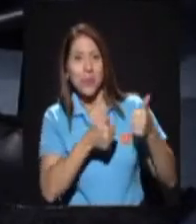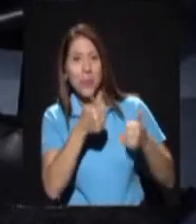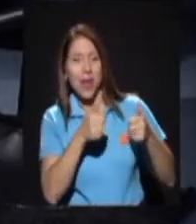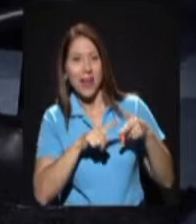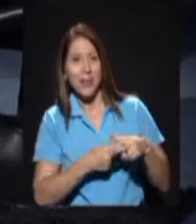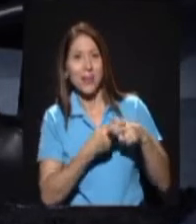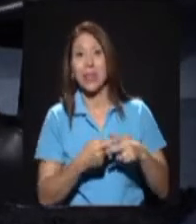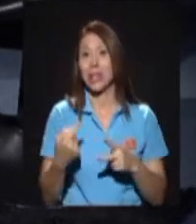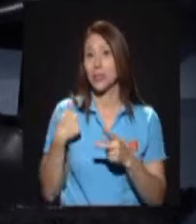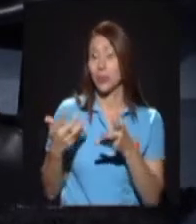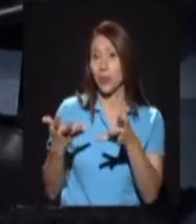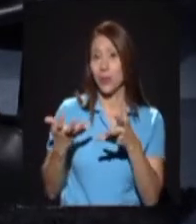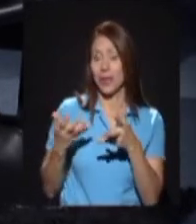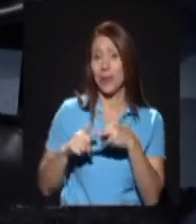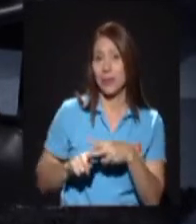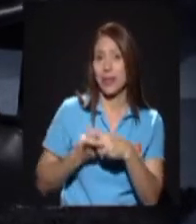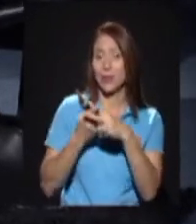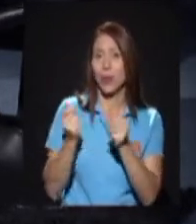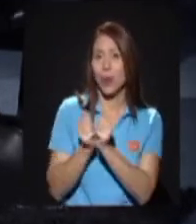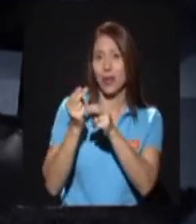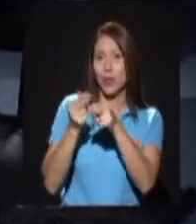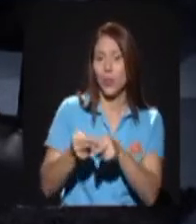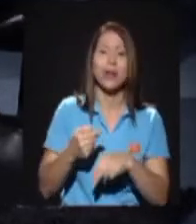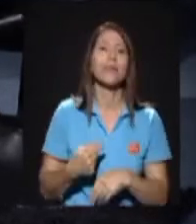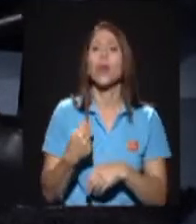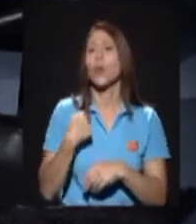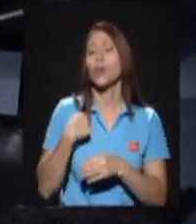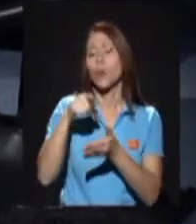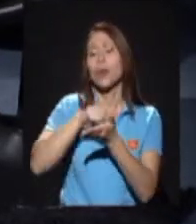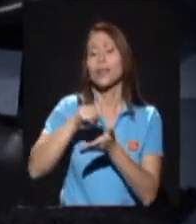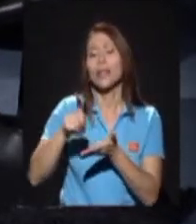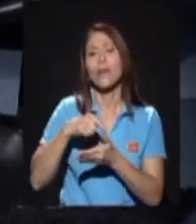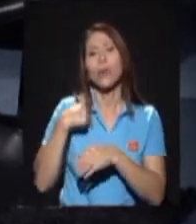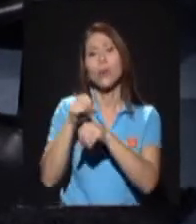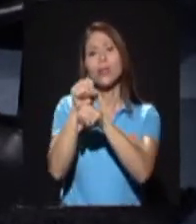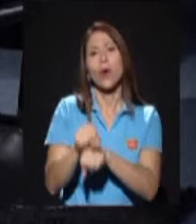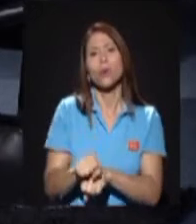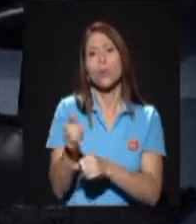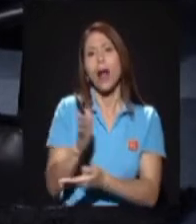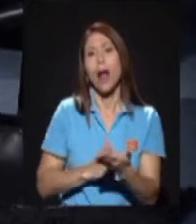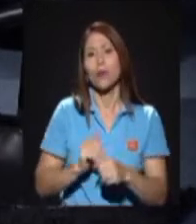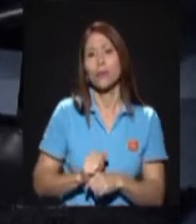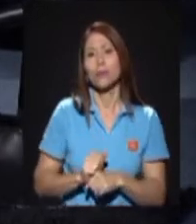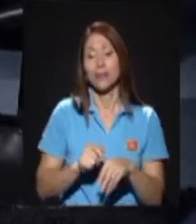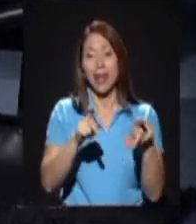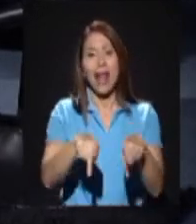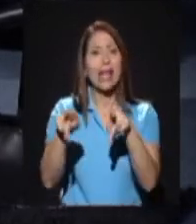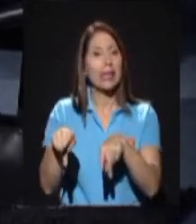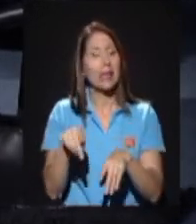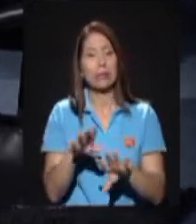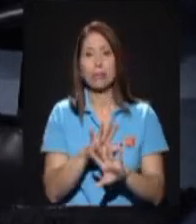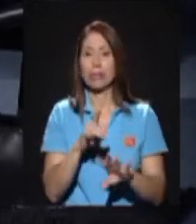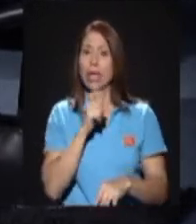del nombre, porque una de las cosas que uno se acostumbra cuando uno escribe es que a la gente le cuesta mucho leer.